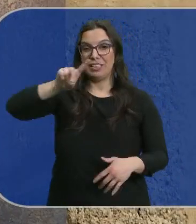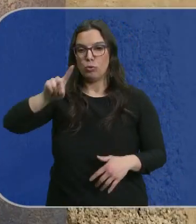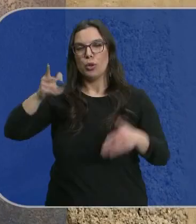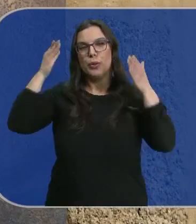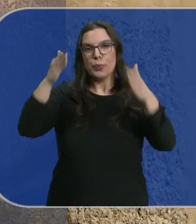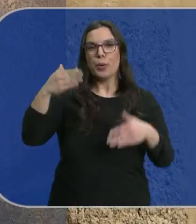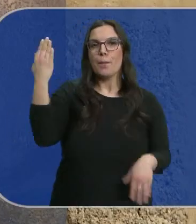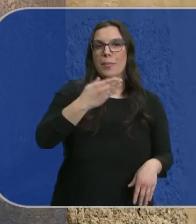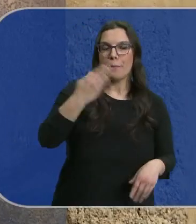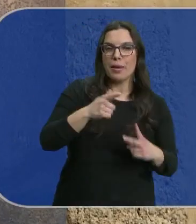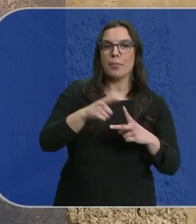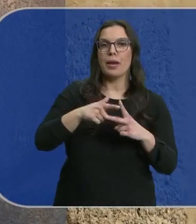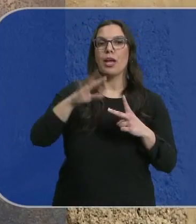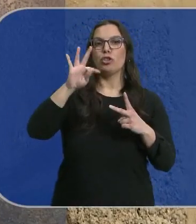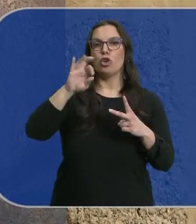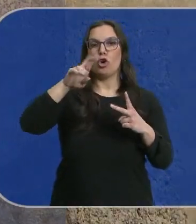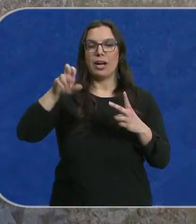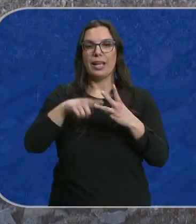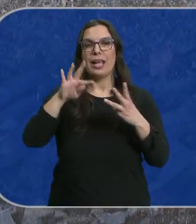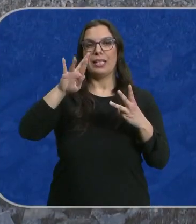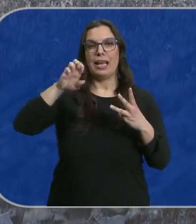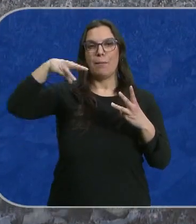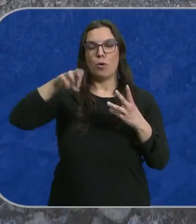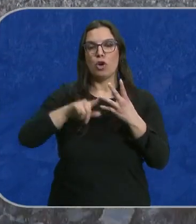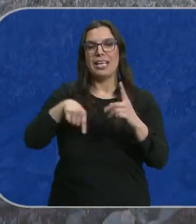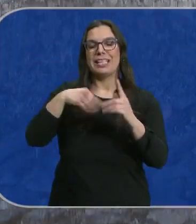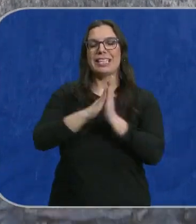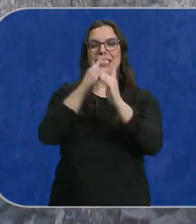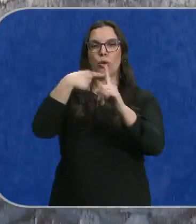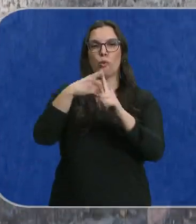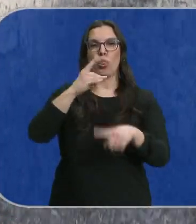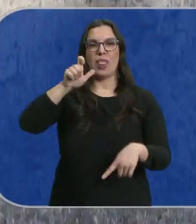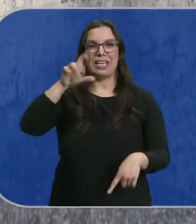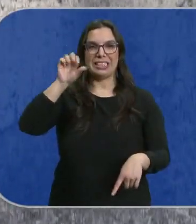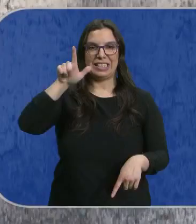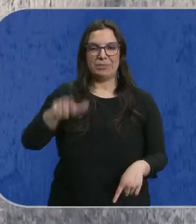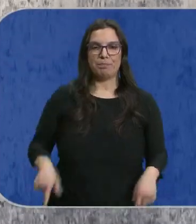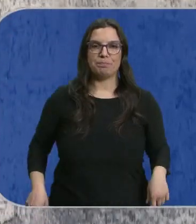en zonas de Bembibre, Torre, Tremor y Santa Cruz del Sil.